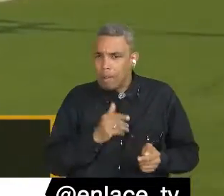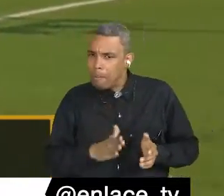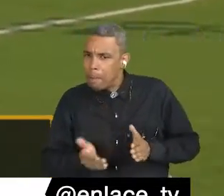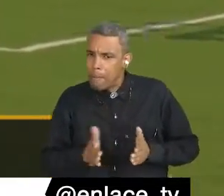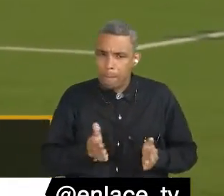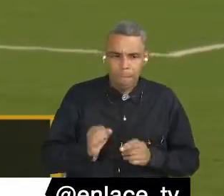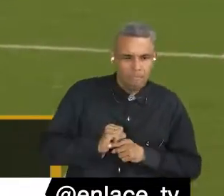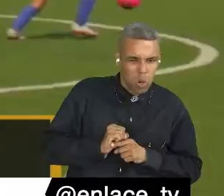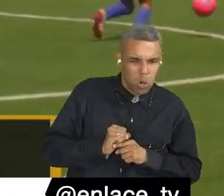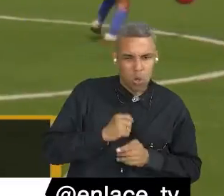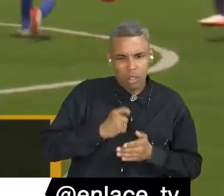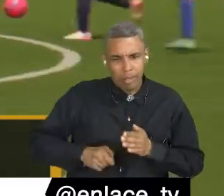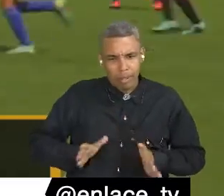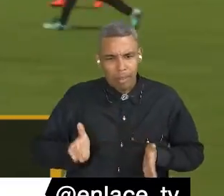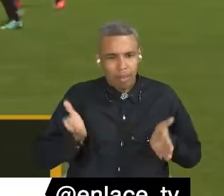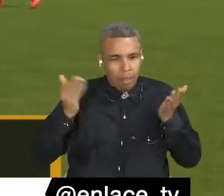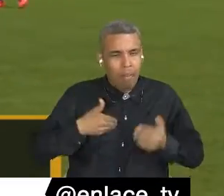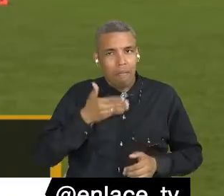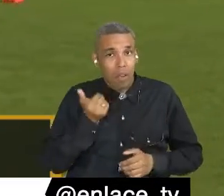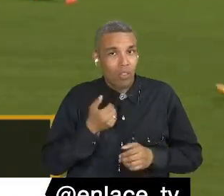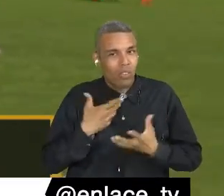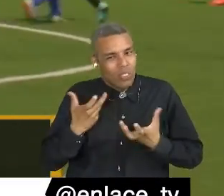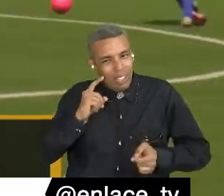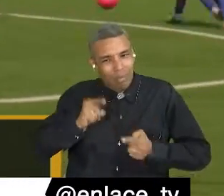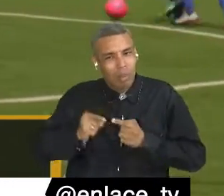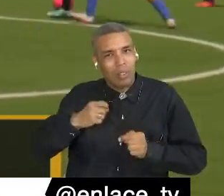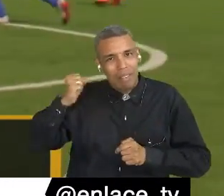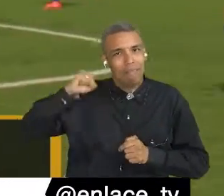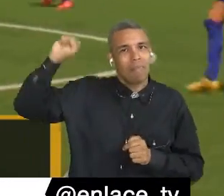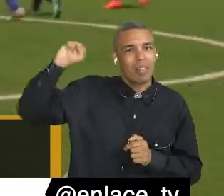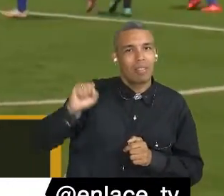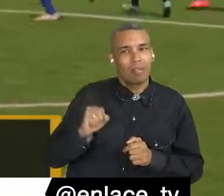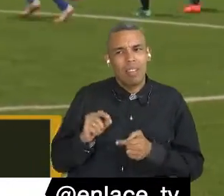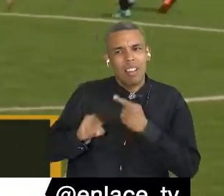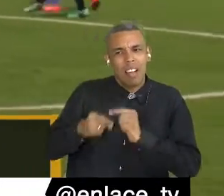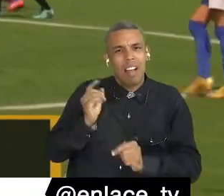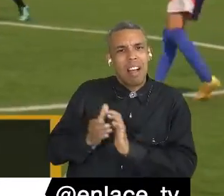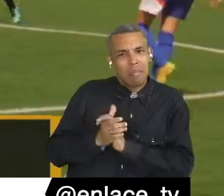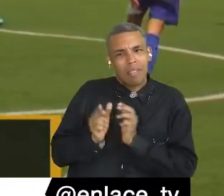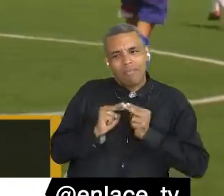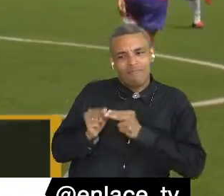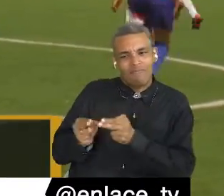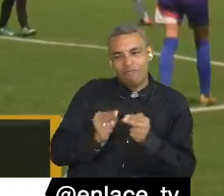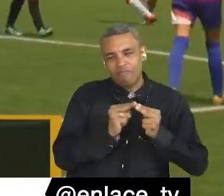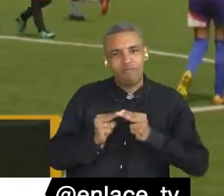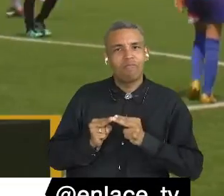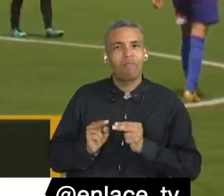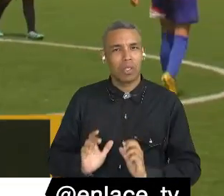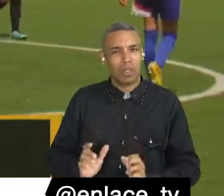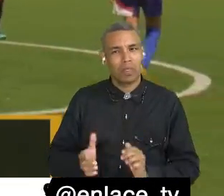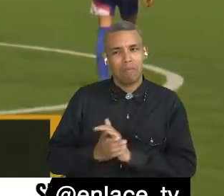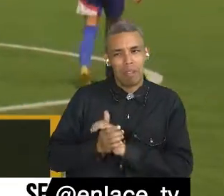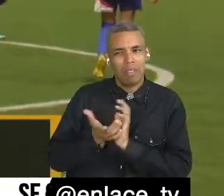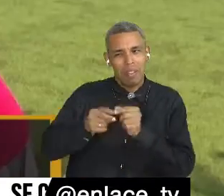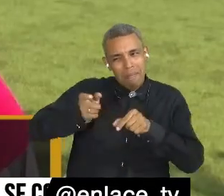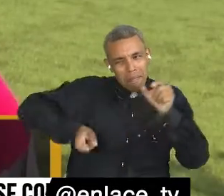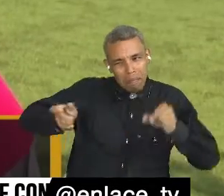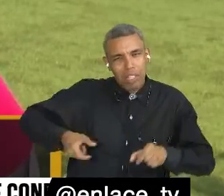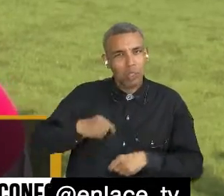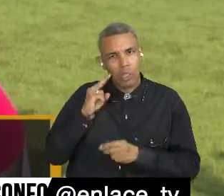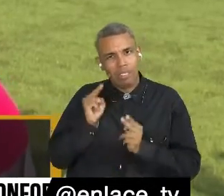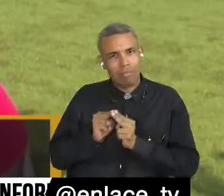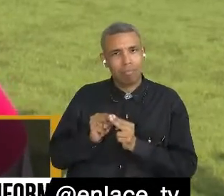hacer obviamente de nuestros partidos vencedoras. Nuevas amistades, que es lo que nosotros nos llevamos de acá, unas buenas personas que